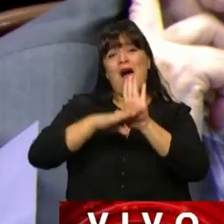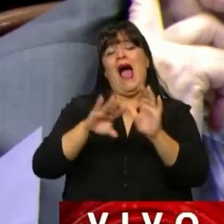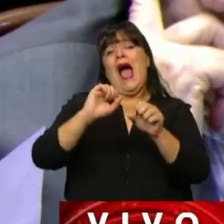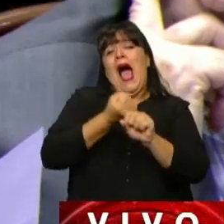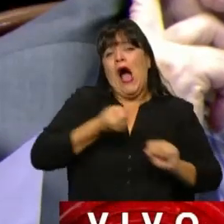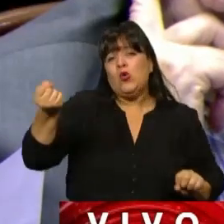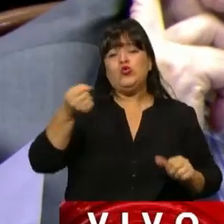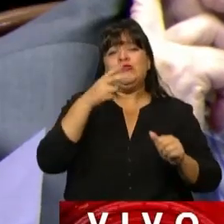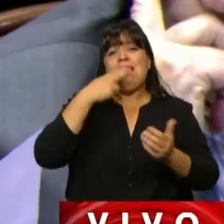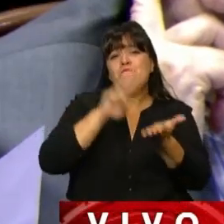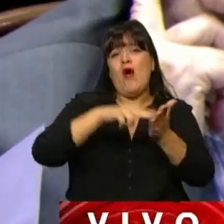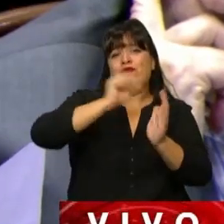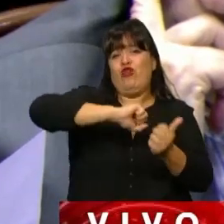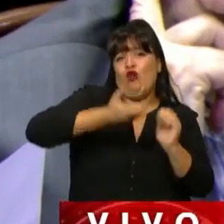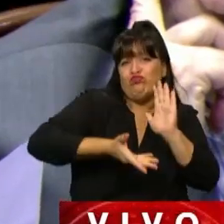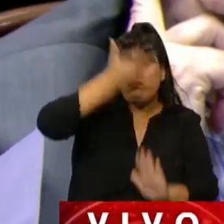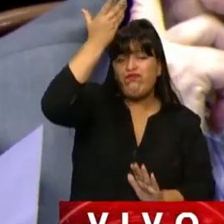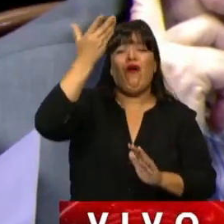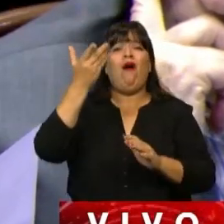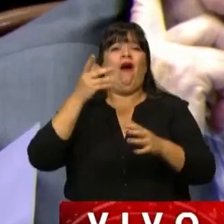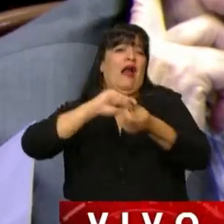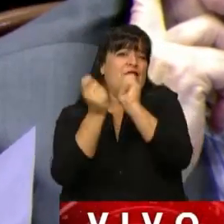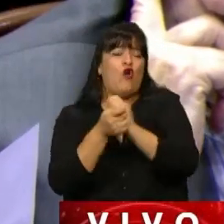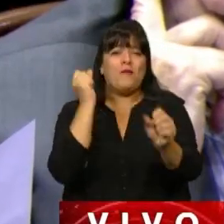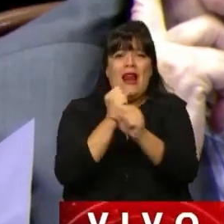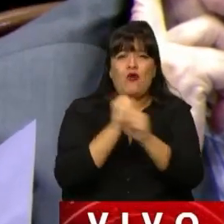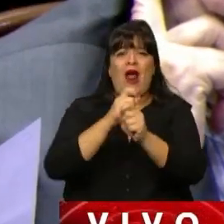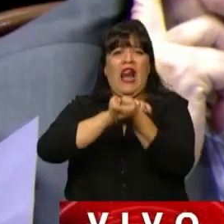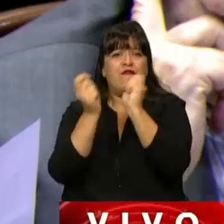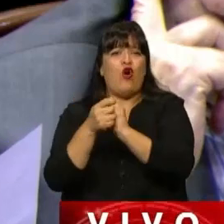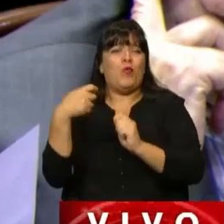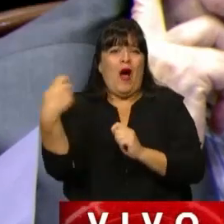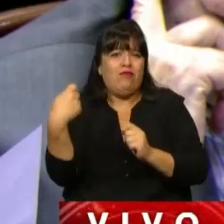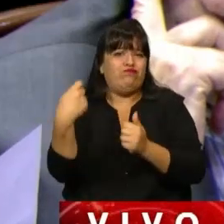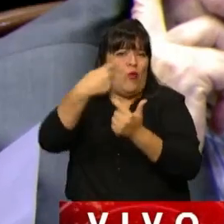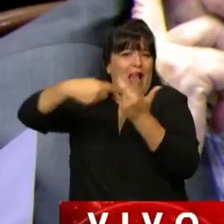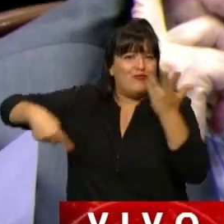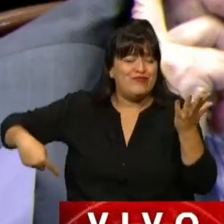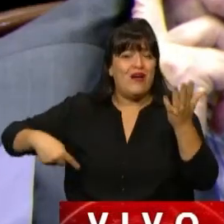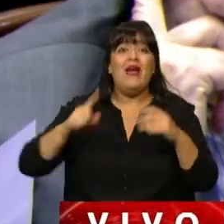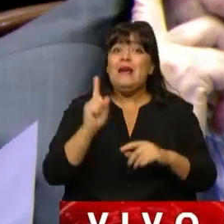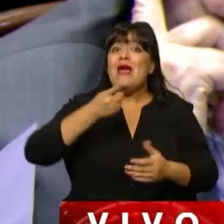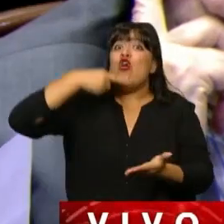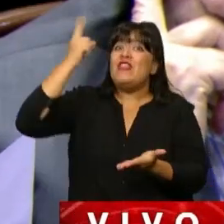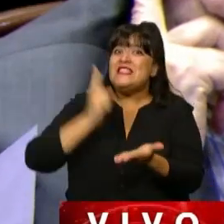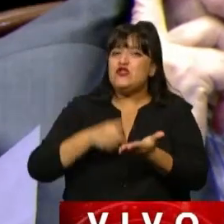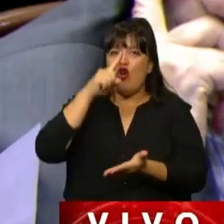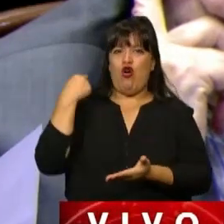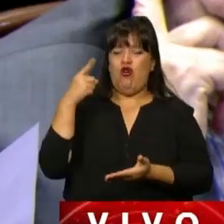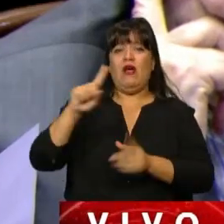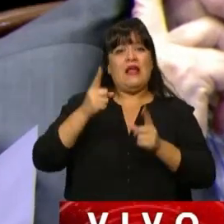medidas para que la Argentina se encuadrara. Y la decisión de nuestro presidente, de